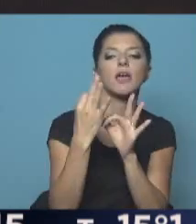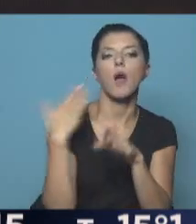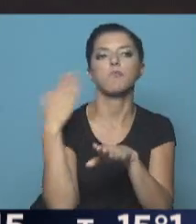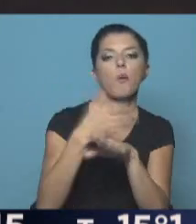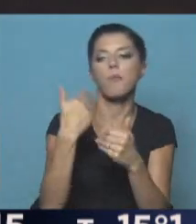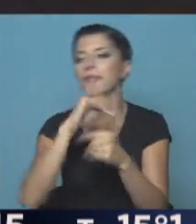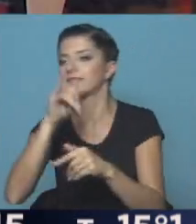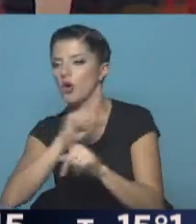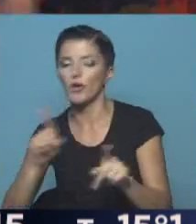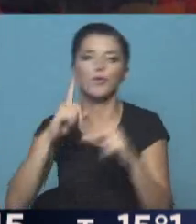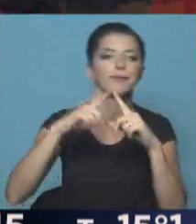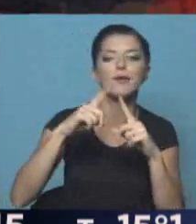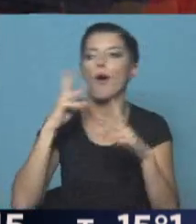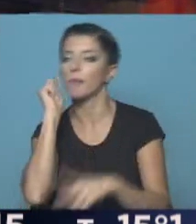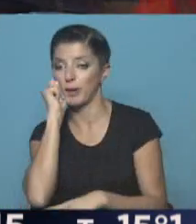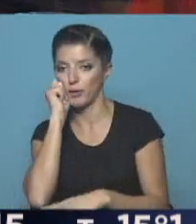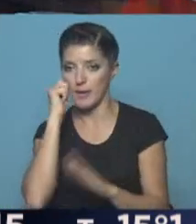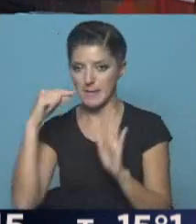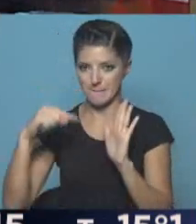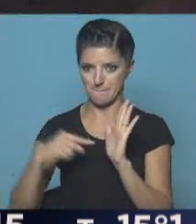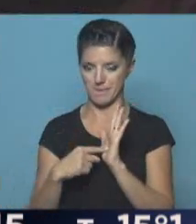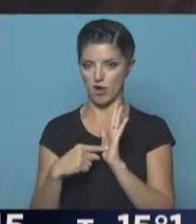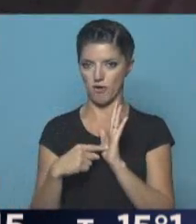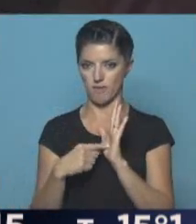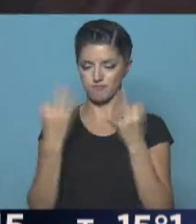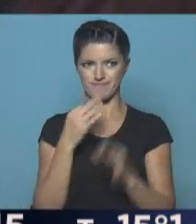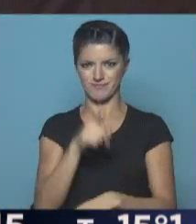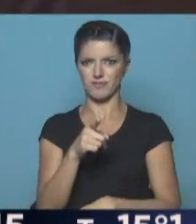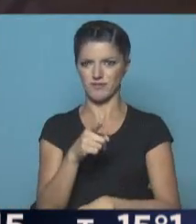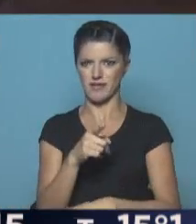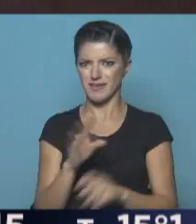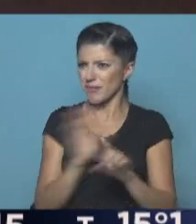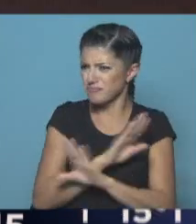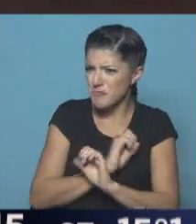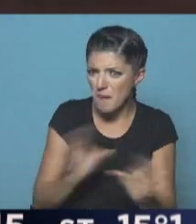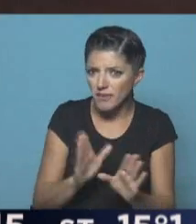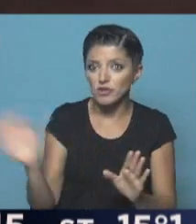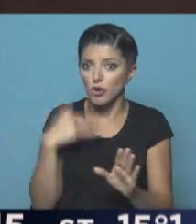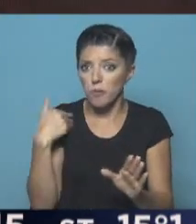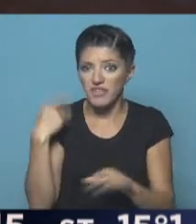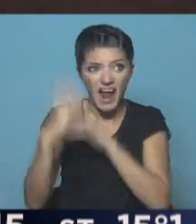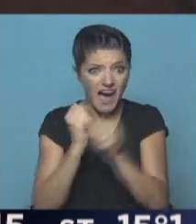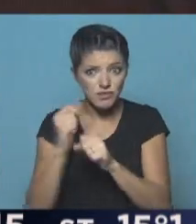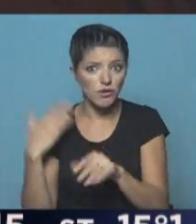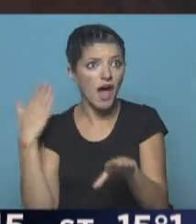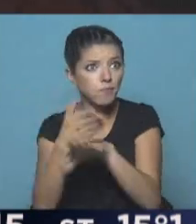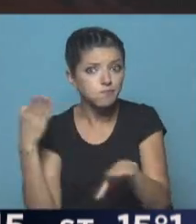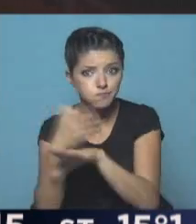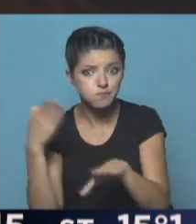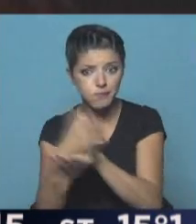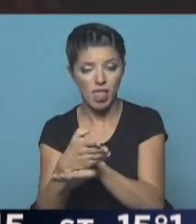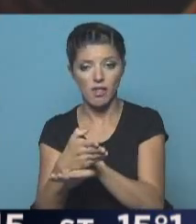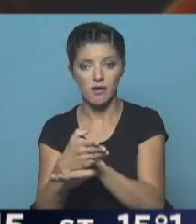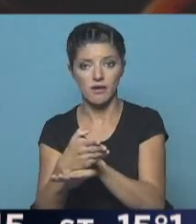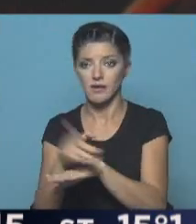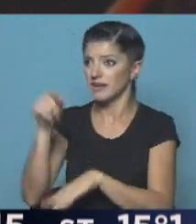los abuelos. Ahora, evidentemente los efectos prácticos de un decreto de esta naturaleza son absolutamente nulos. Digo, si todos podían entrar hasta ahora y el